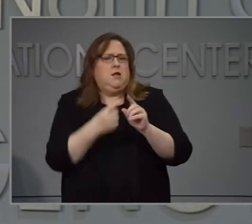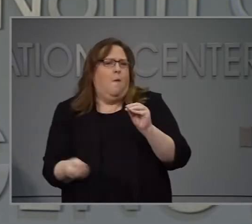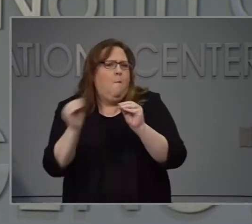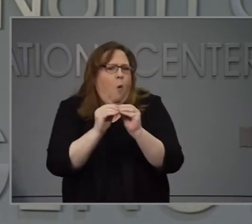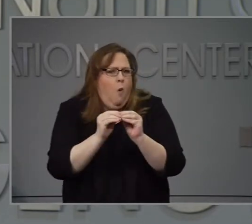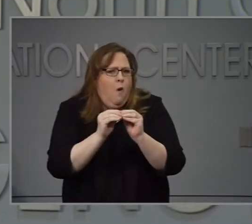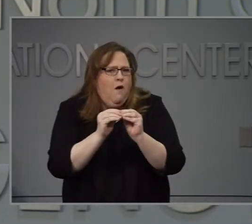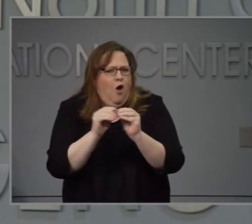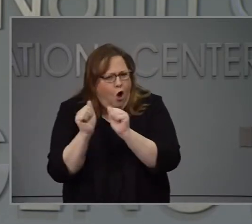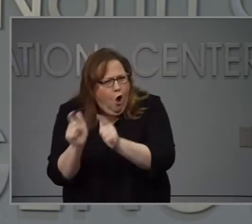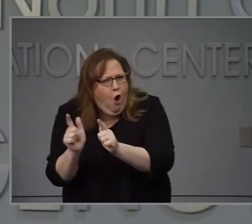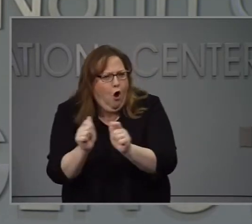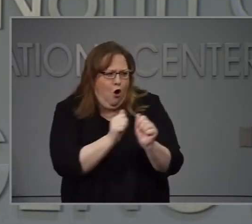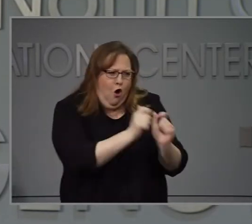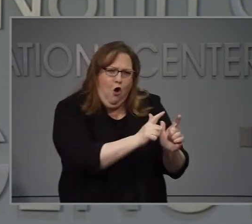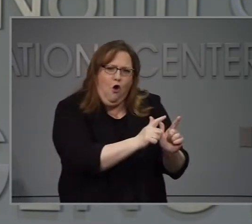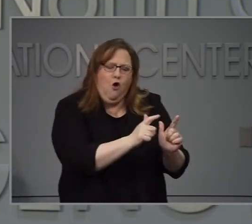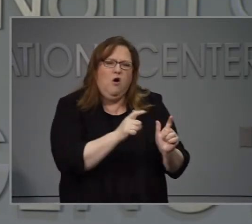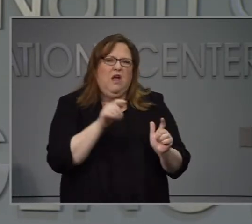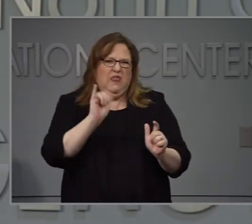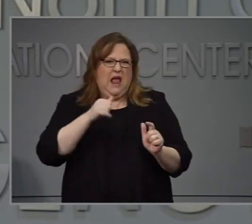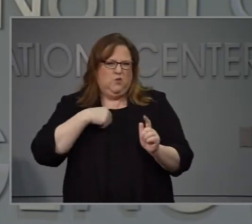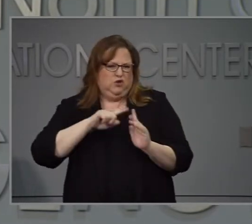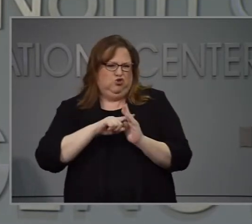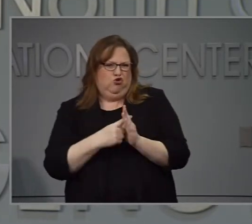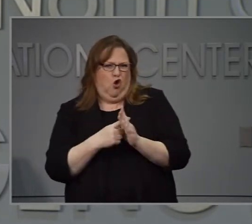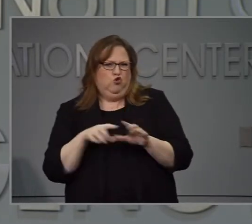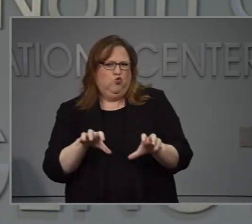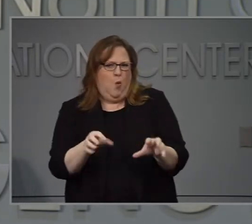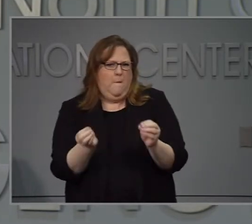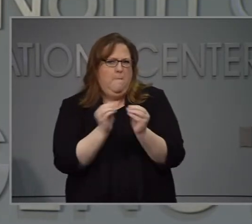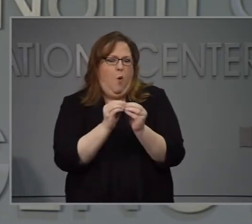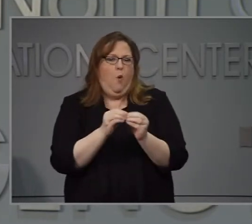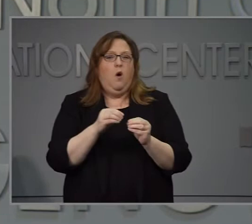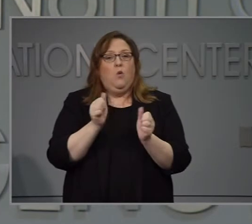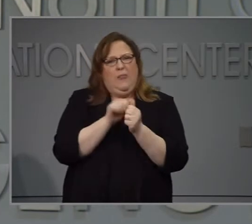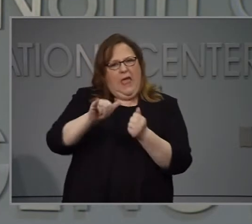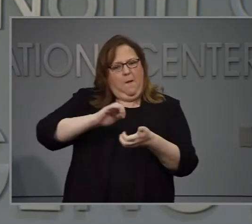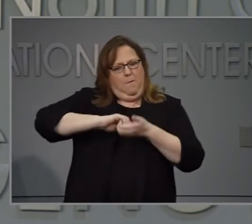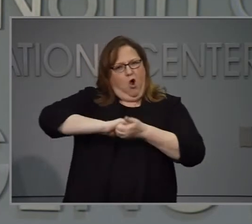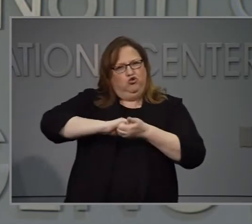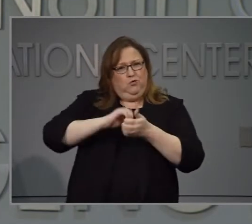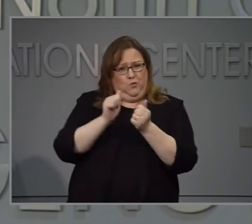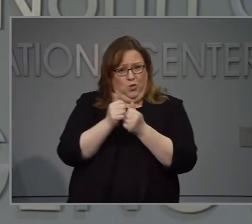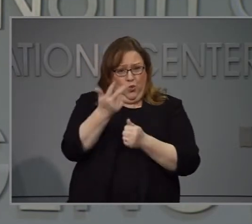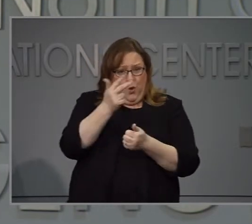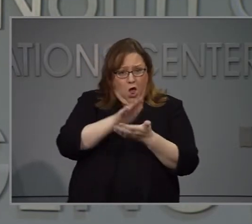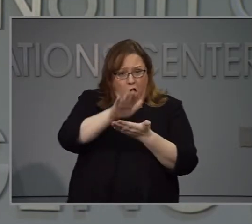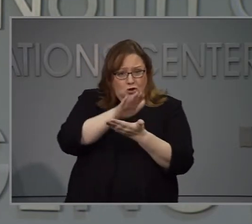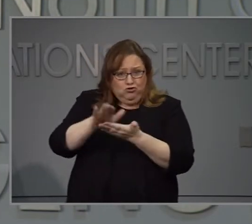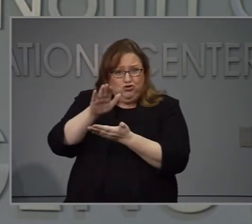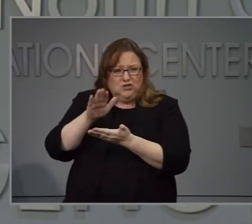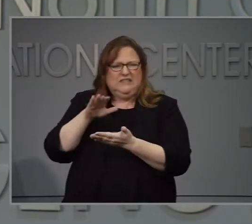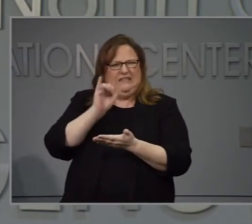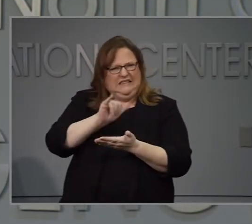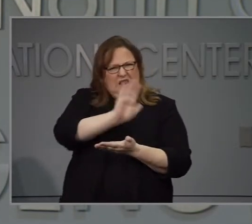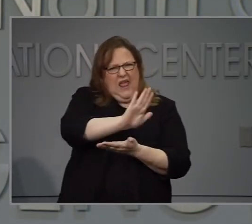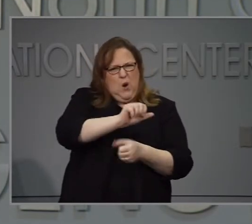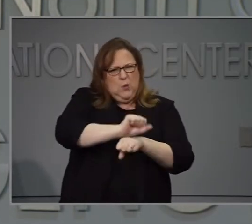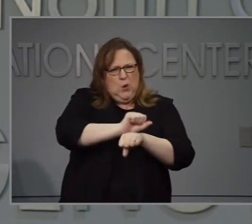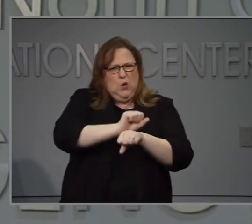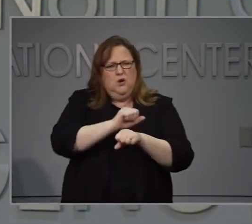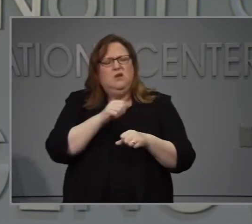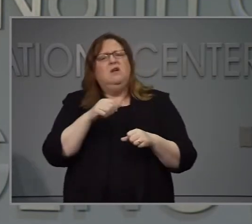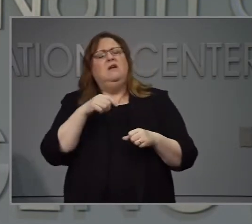más allá con lo que estamos acabamos de anunciar la alianza con las universidades para poder